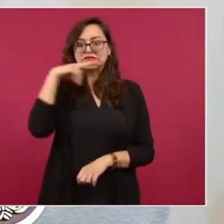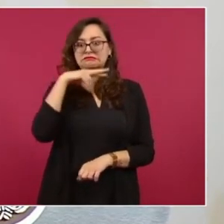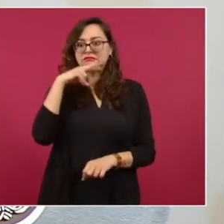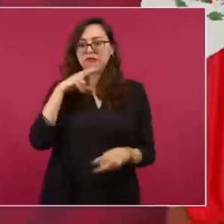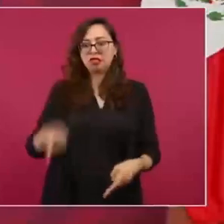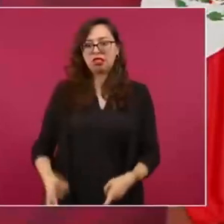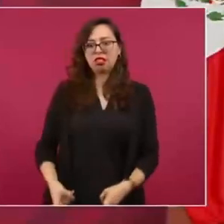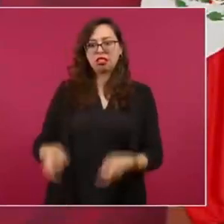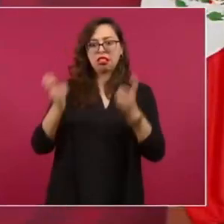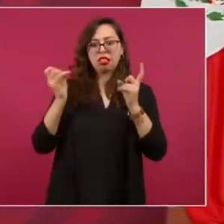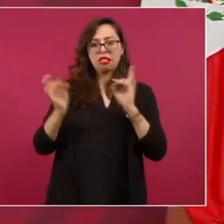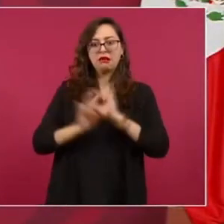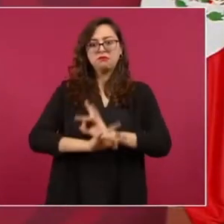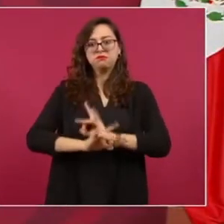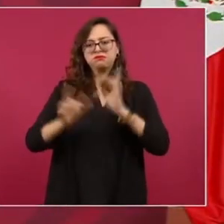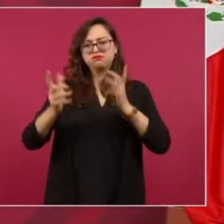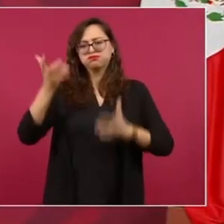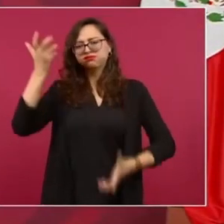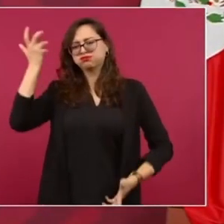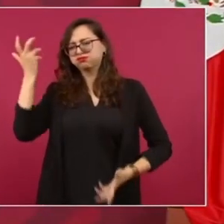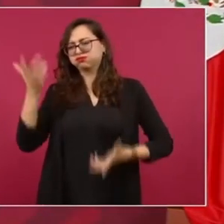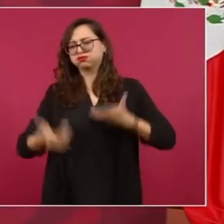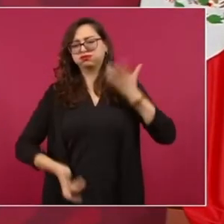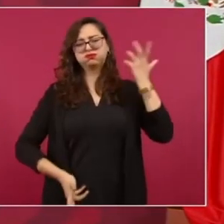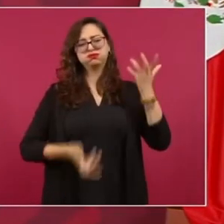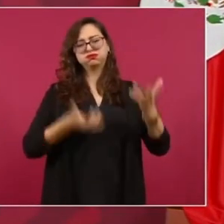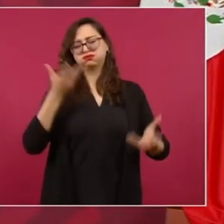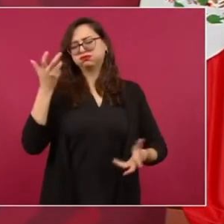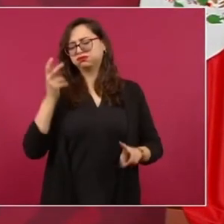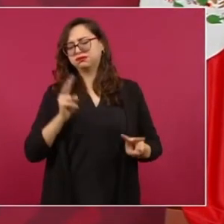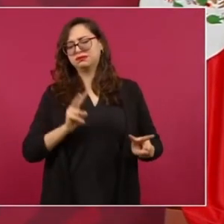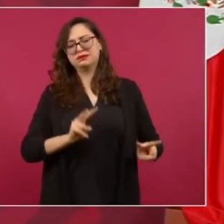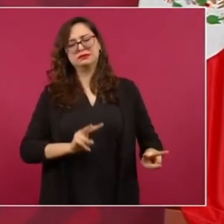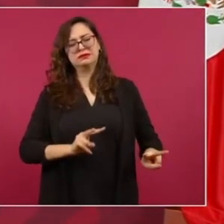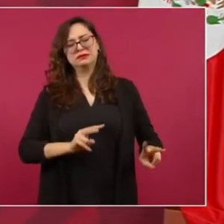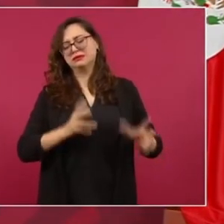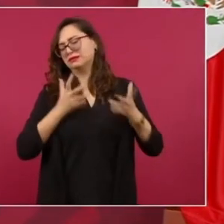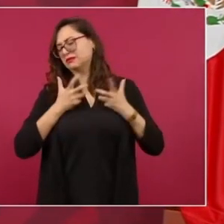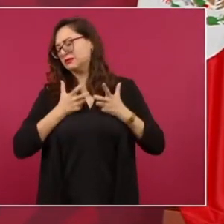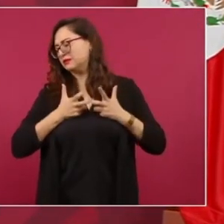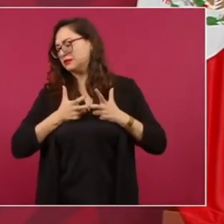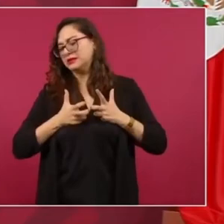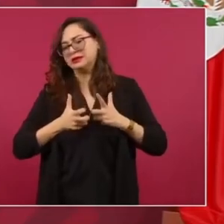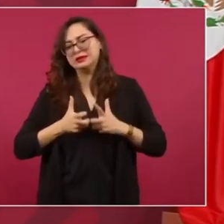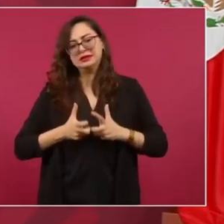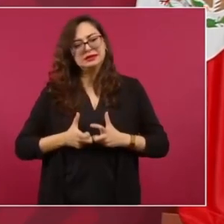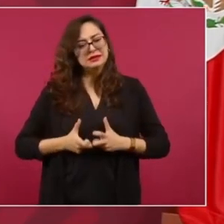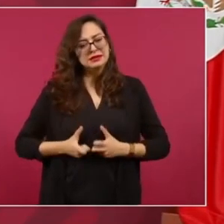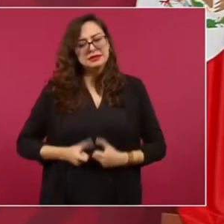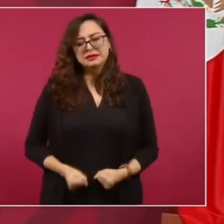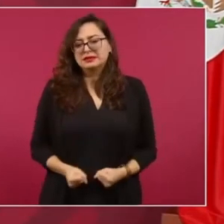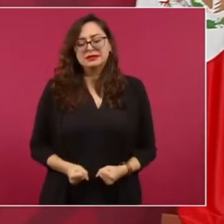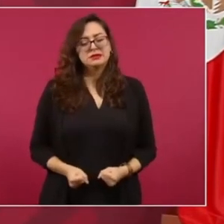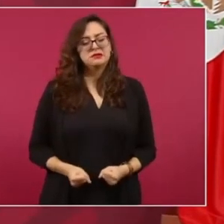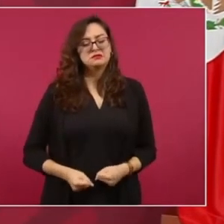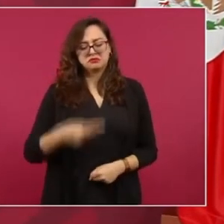doloroso fue. Si me dicen qué ha sido lo más fuerte, lo más